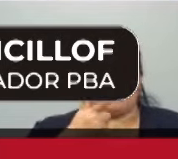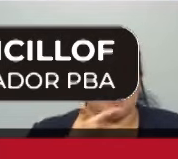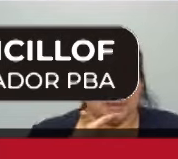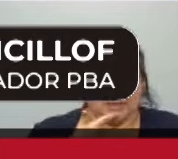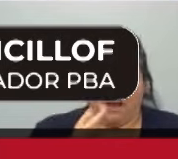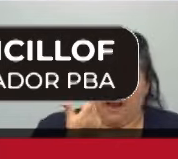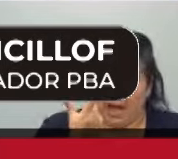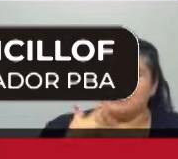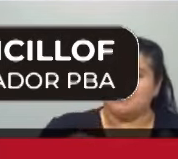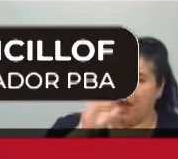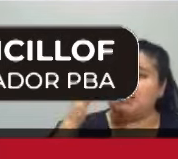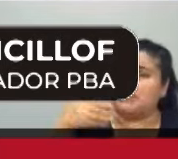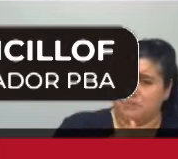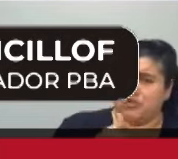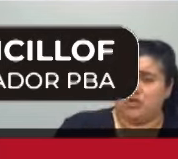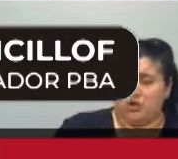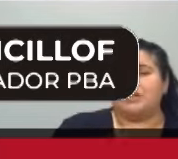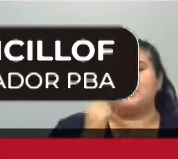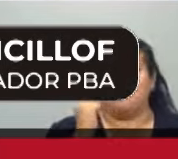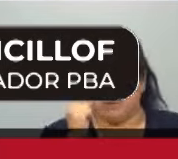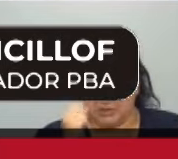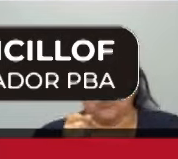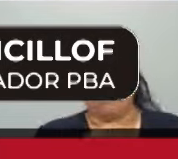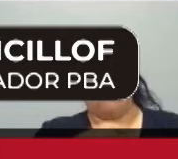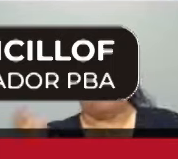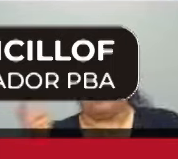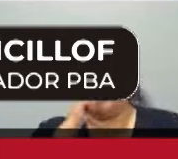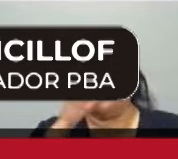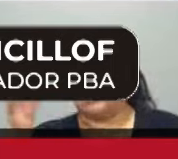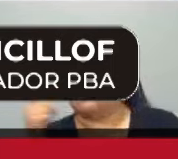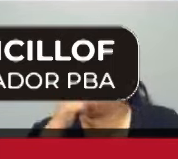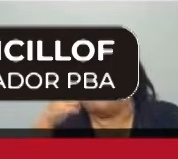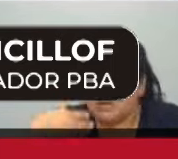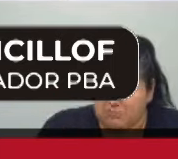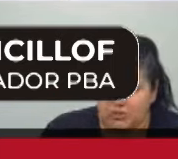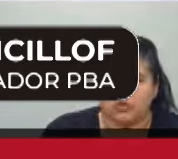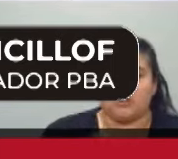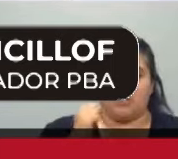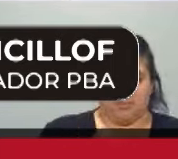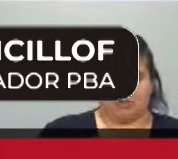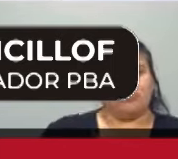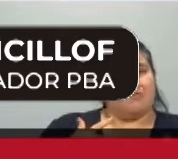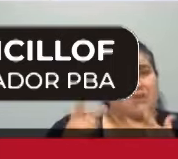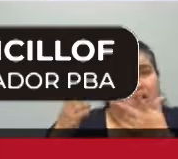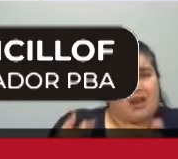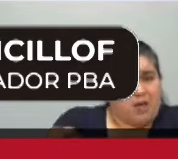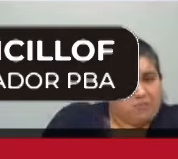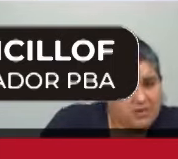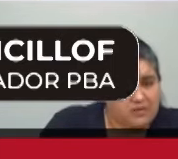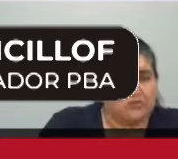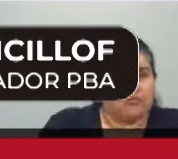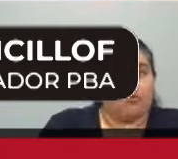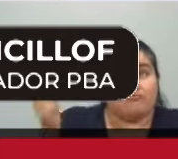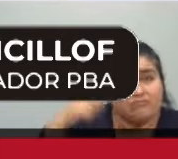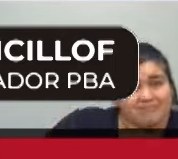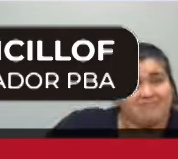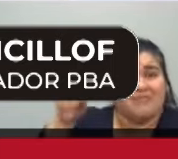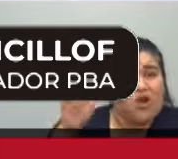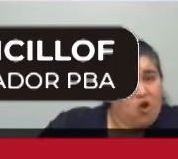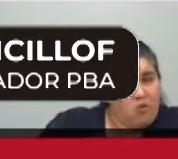pesos, en el segundo caso más de 700.000 millones de pesos. Repito, no lleva adelante sus compromisos,